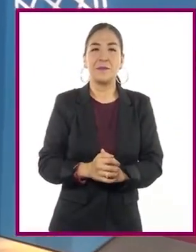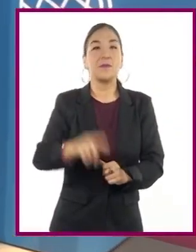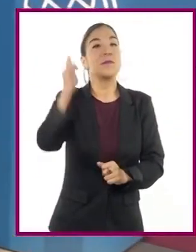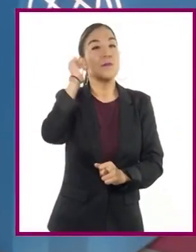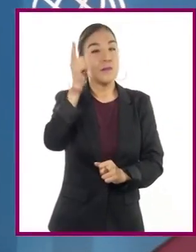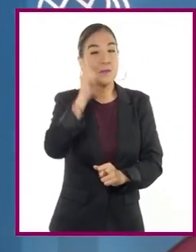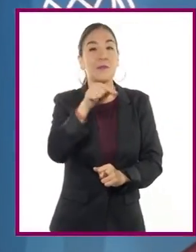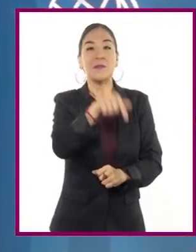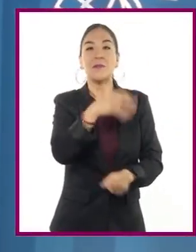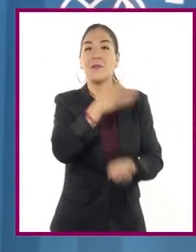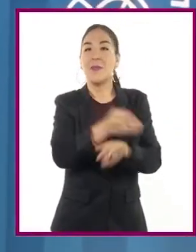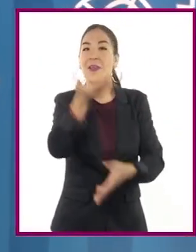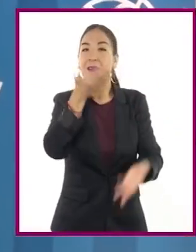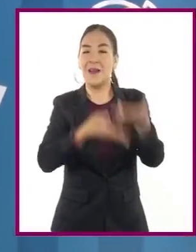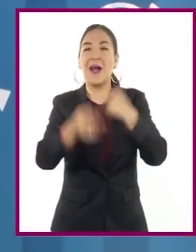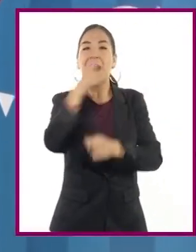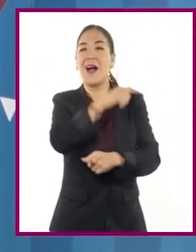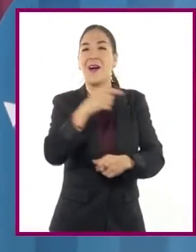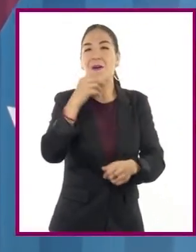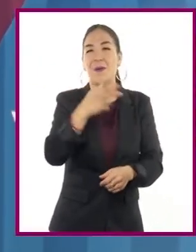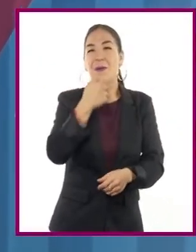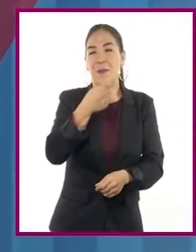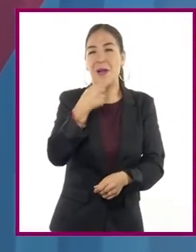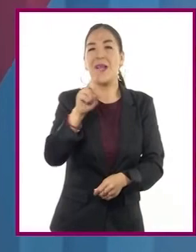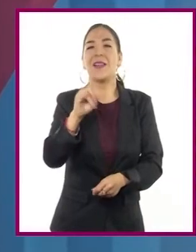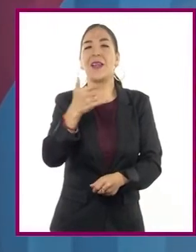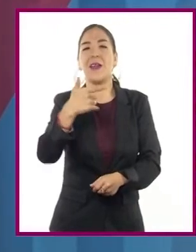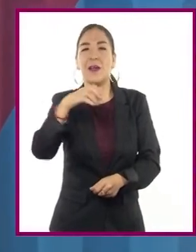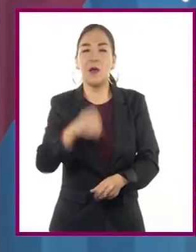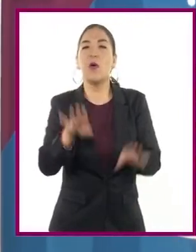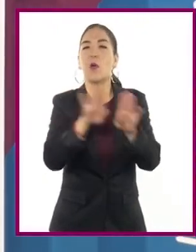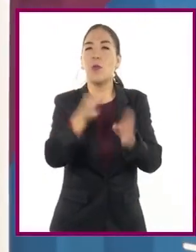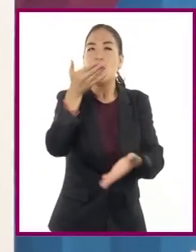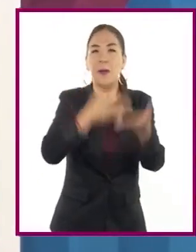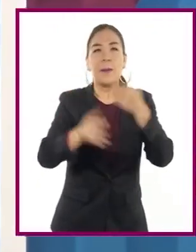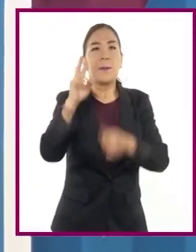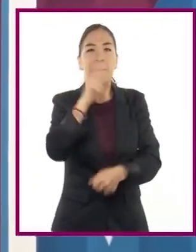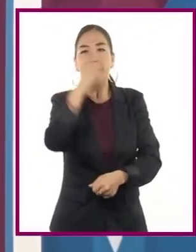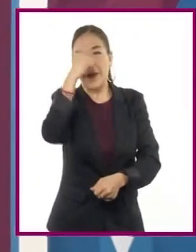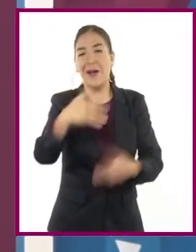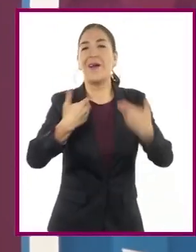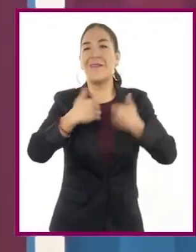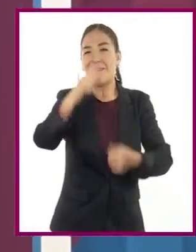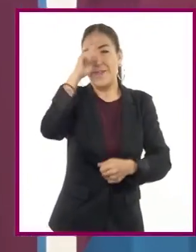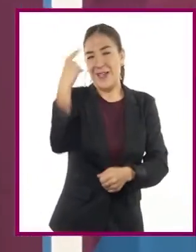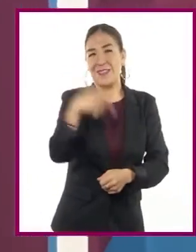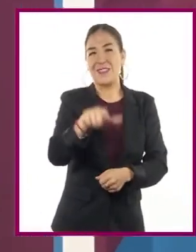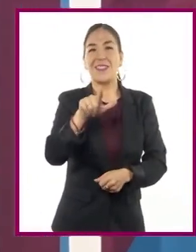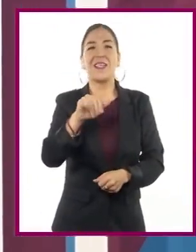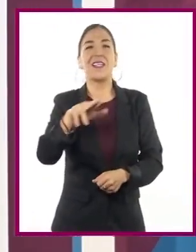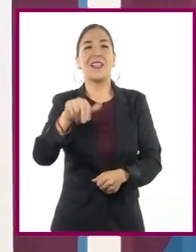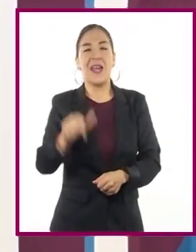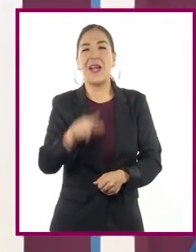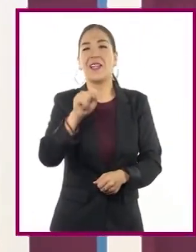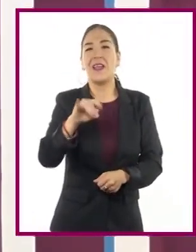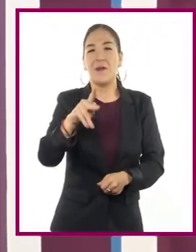Espero que lo que nos compartió su compañero les ayude a realizar con mayor facilidad su línea de tiempo.